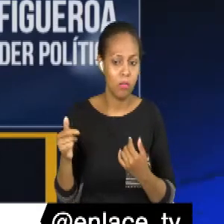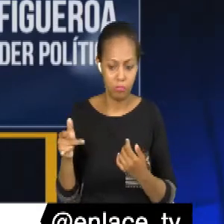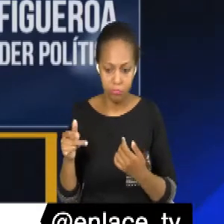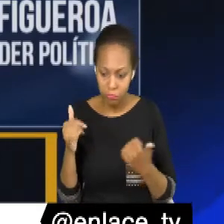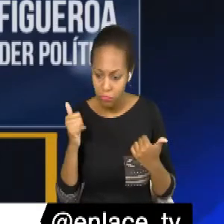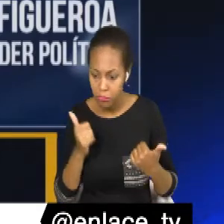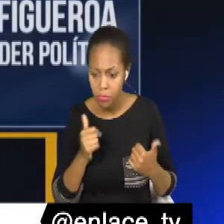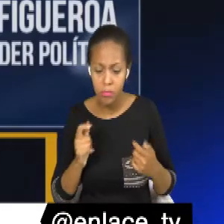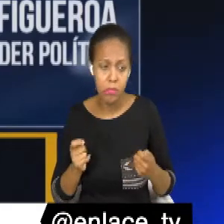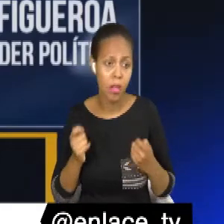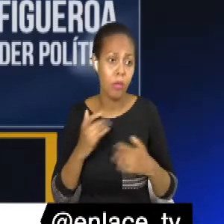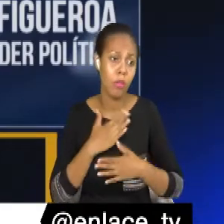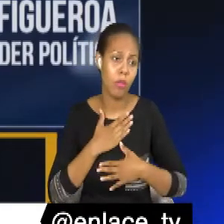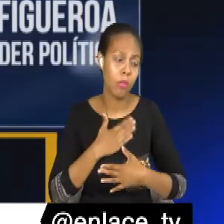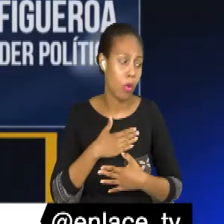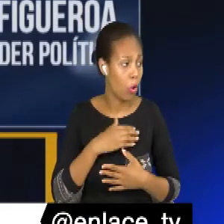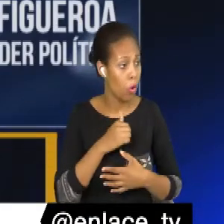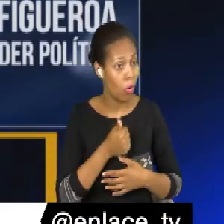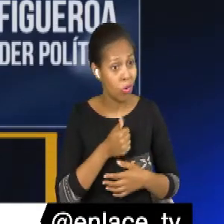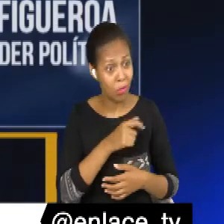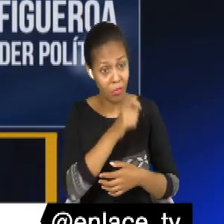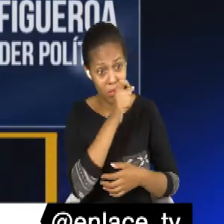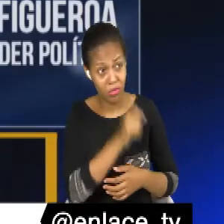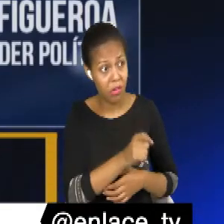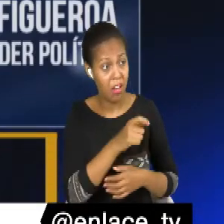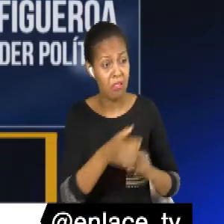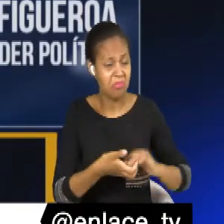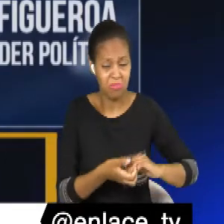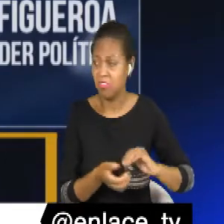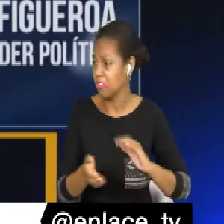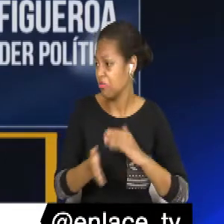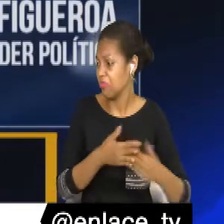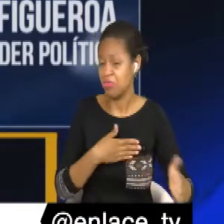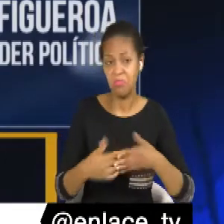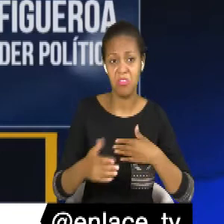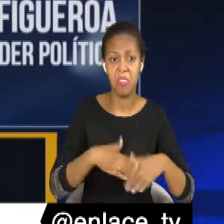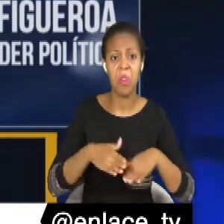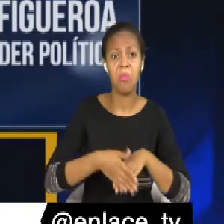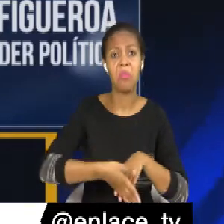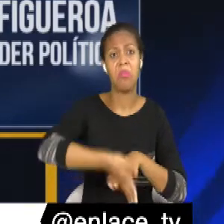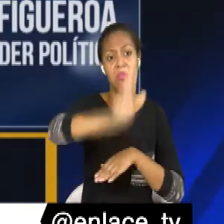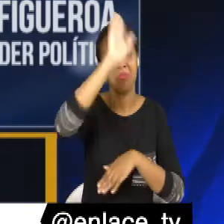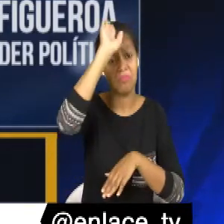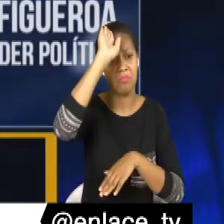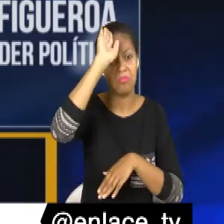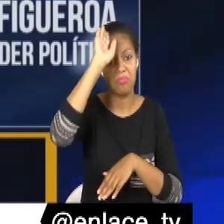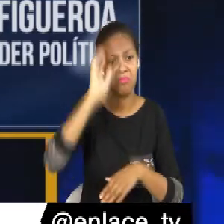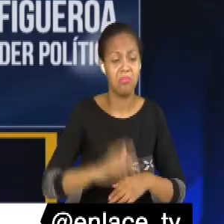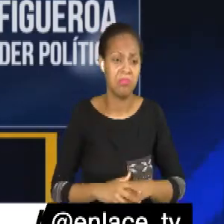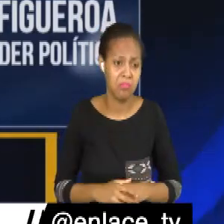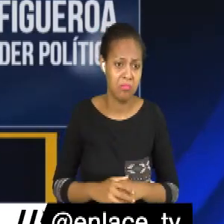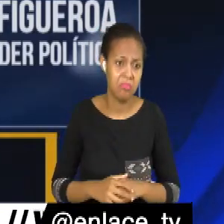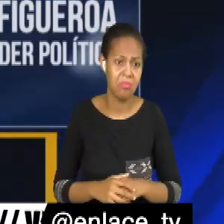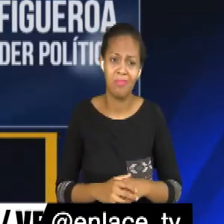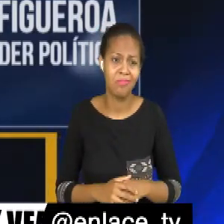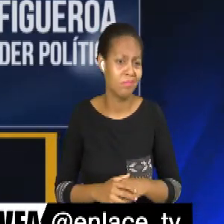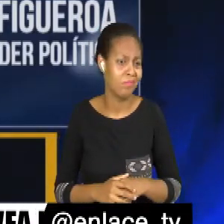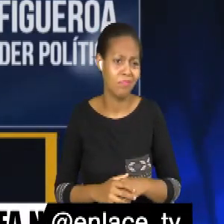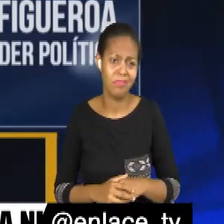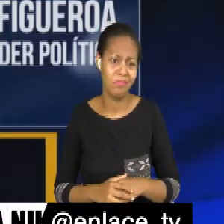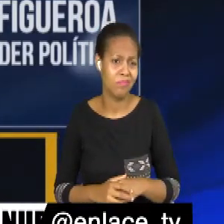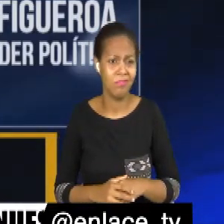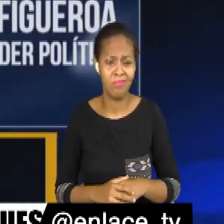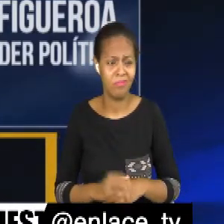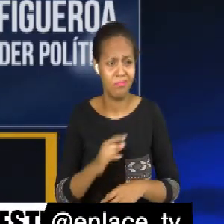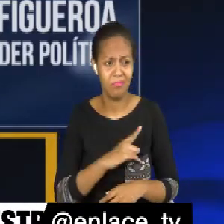y el otro volquetero no paró, él sí que fue derecho. Uh-huh. Ahí hice una persona que alcanzaron a tomar fotos, pero no se ve muy